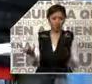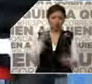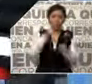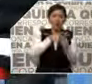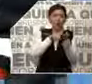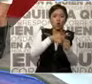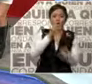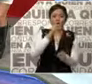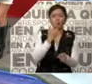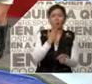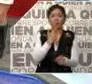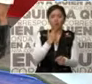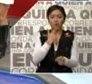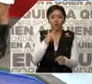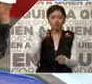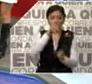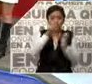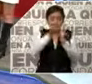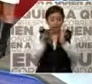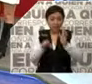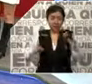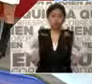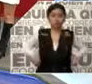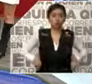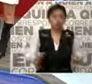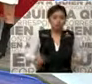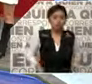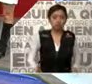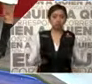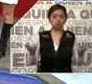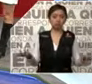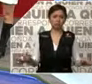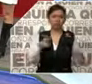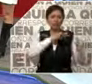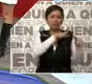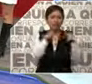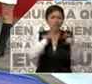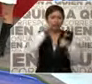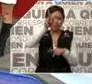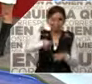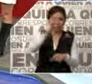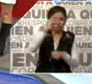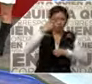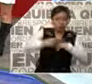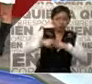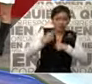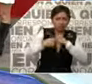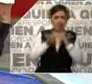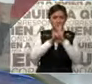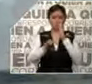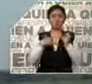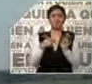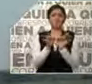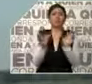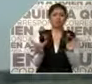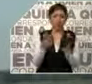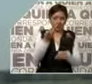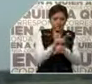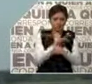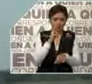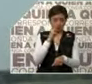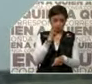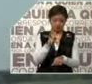Pero no solo eso, la silla de ruedas, vaya, o sea, no, ¿cuántos peligros no estamos provocando por este tipo de cosas? Fíjate, Susana,